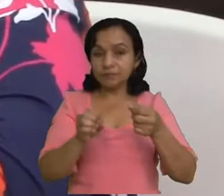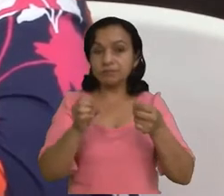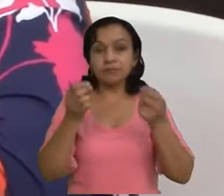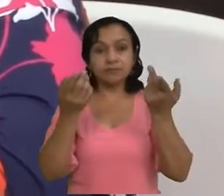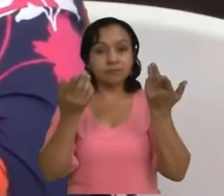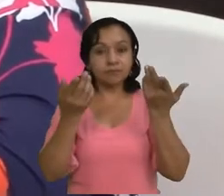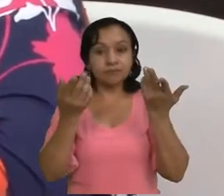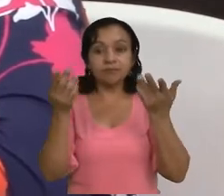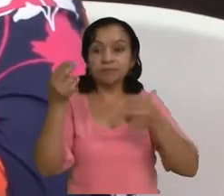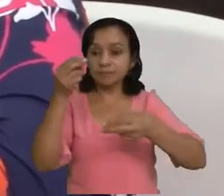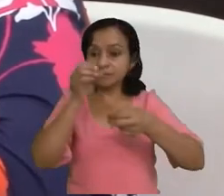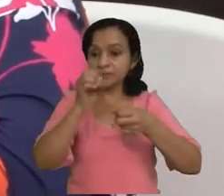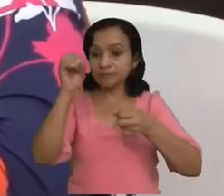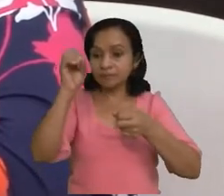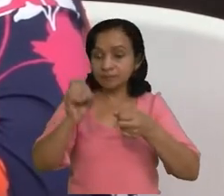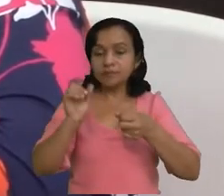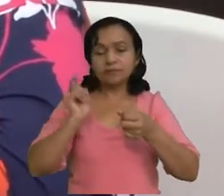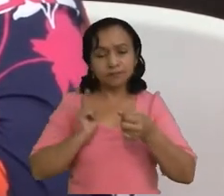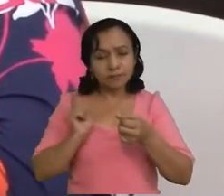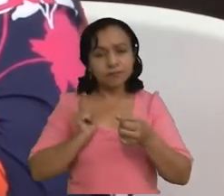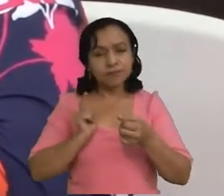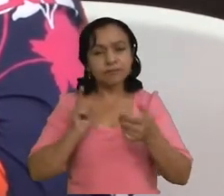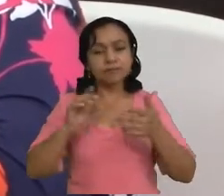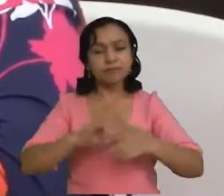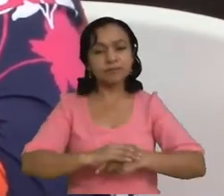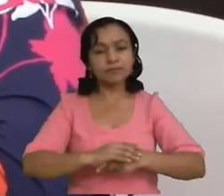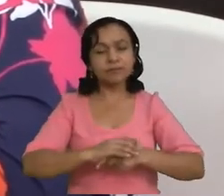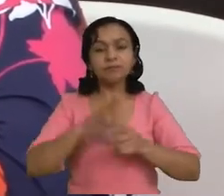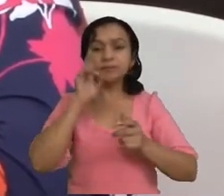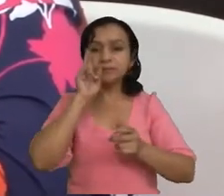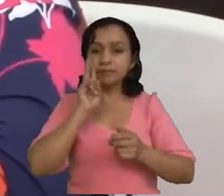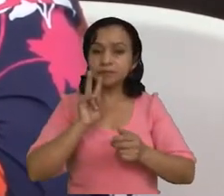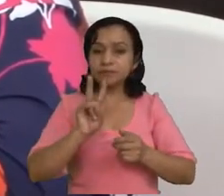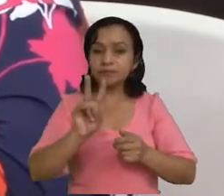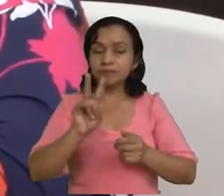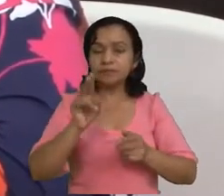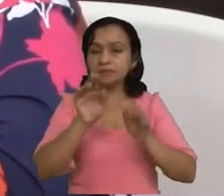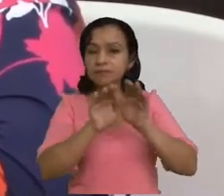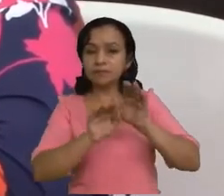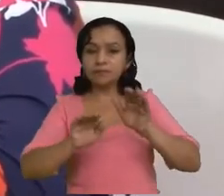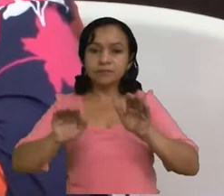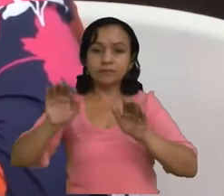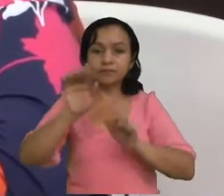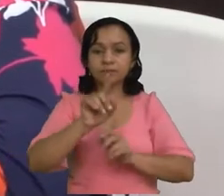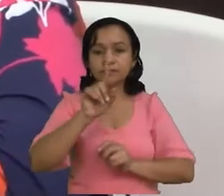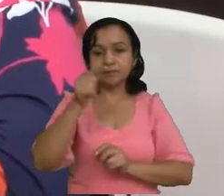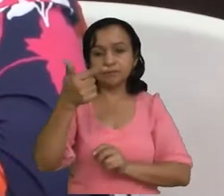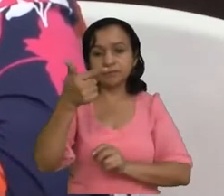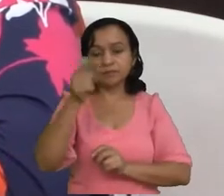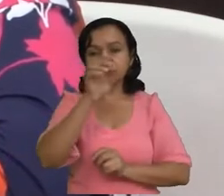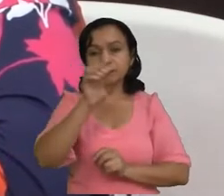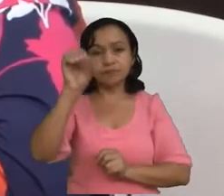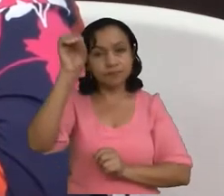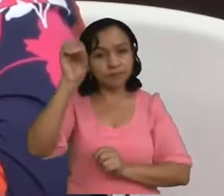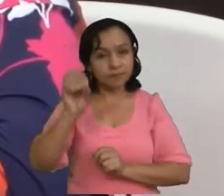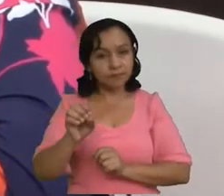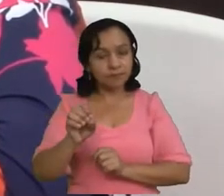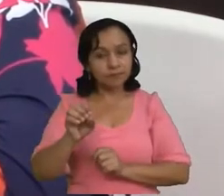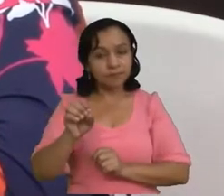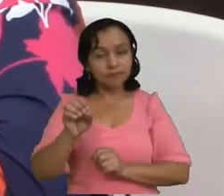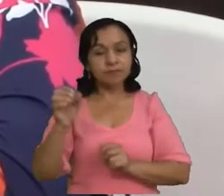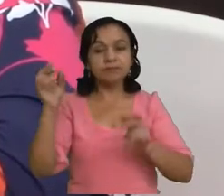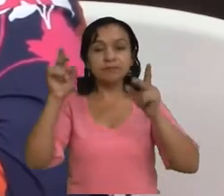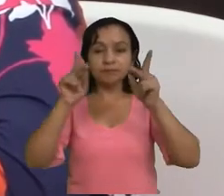en la estadística que nosotros llevamos, proyectamos superar en un 7% el tráfico